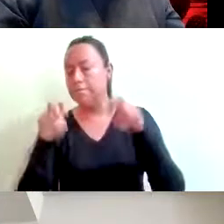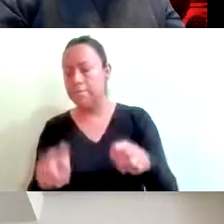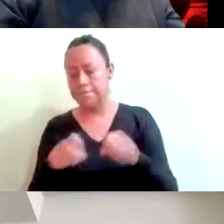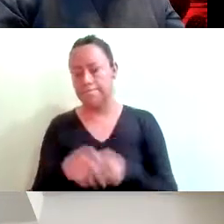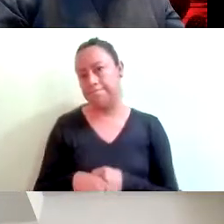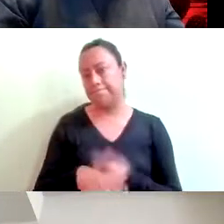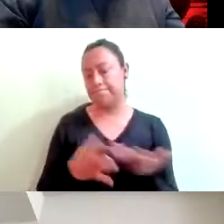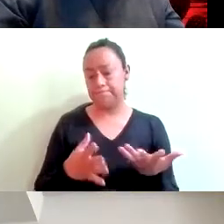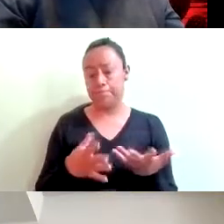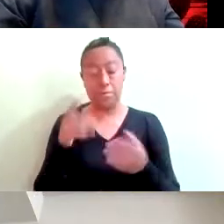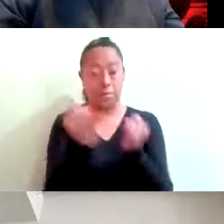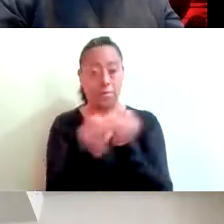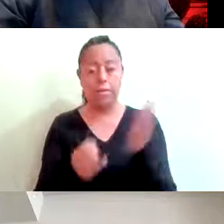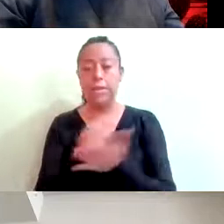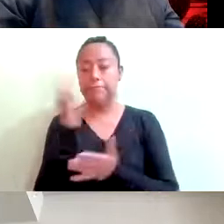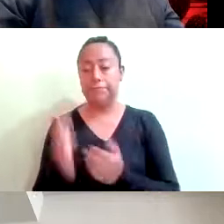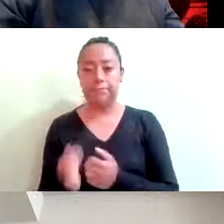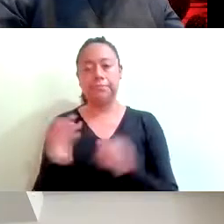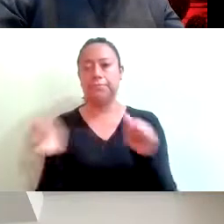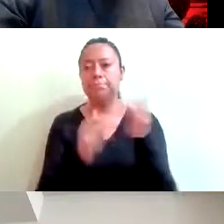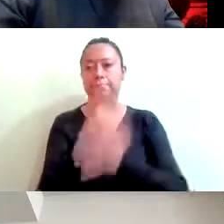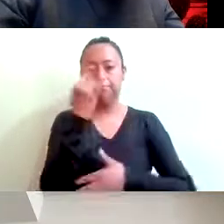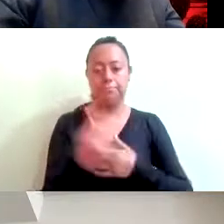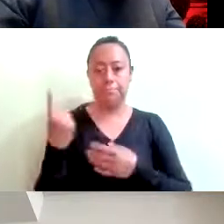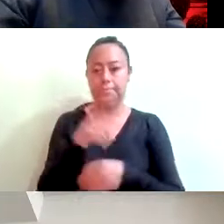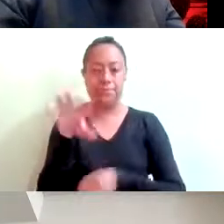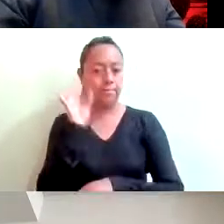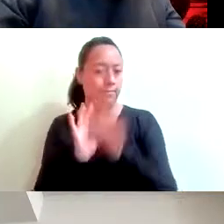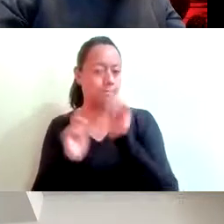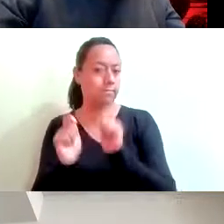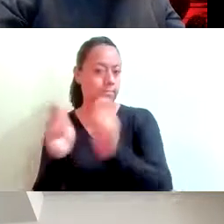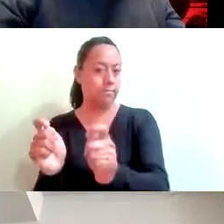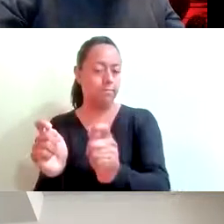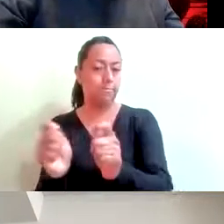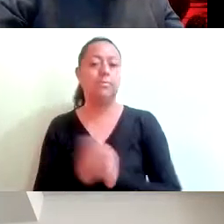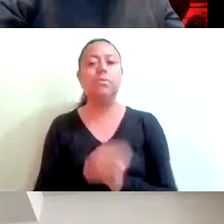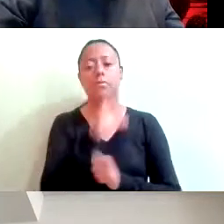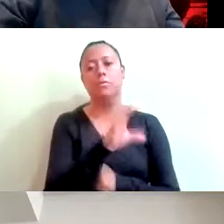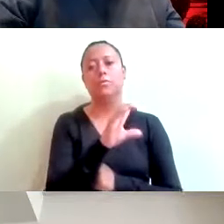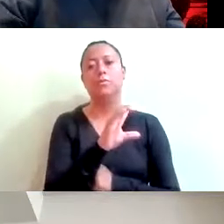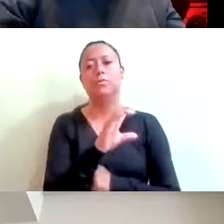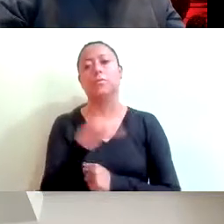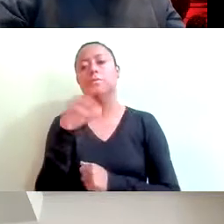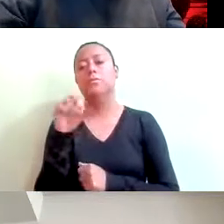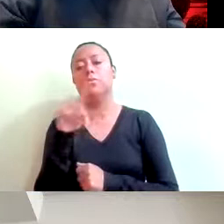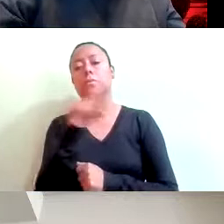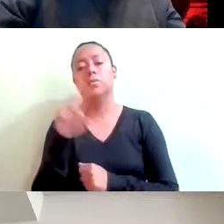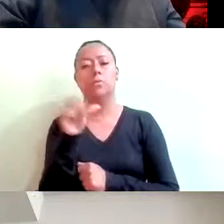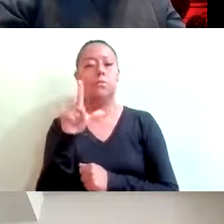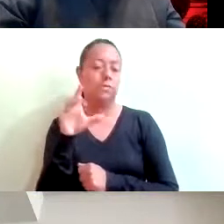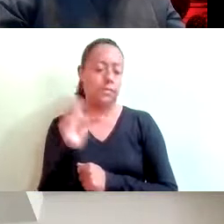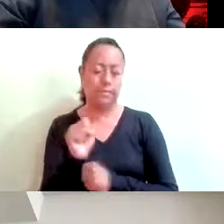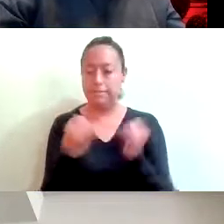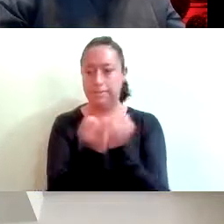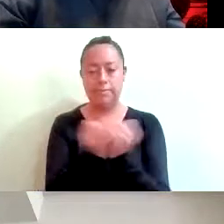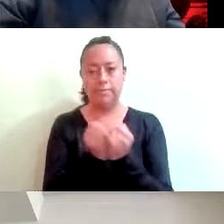con proyecto de decreto relativo a la ratificación de la designación en favor del C. Arturo González Jiménez como magistrado en la Sala